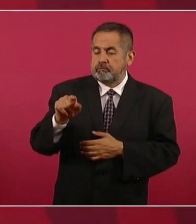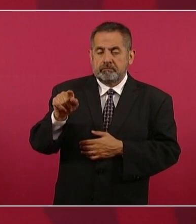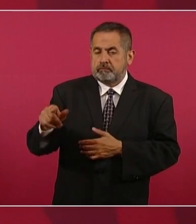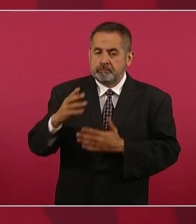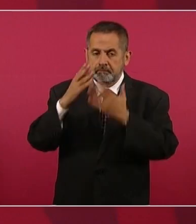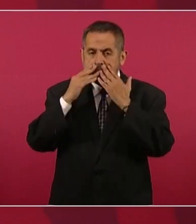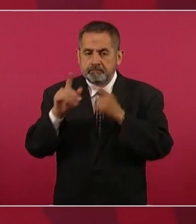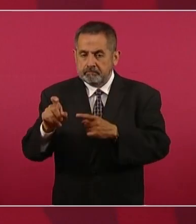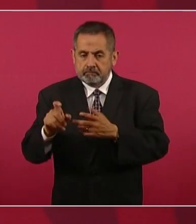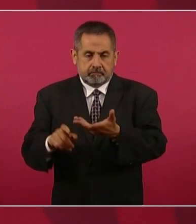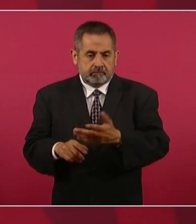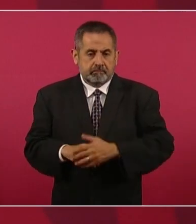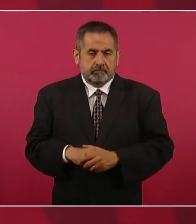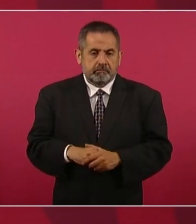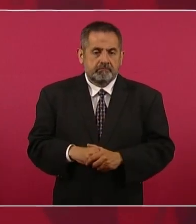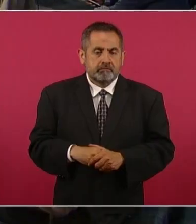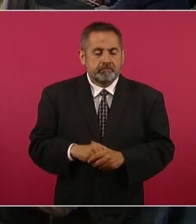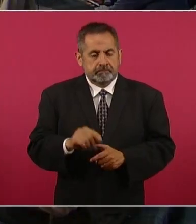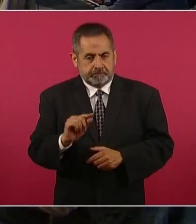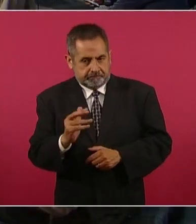es. Bueno, presidente. Entonces,